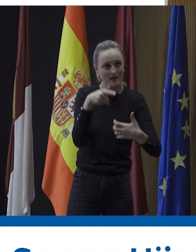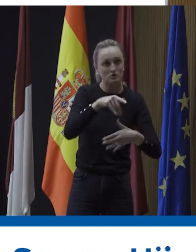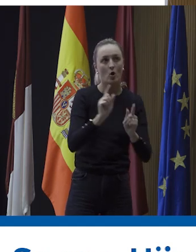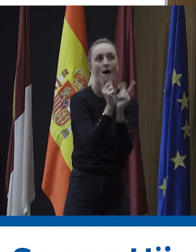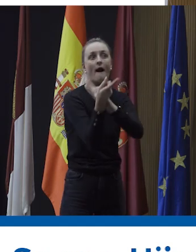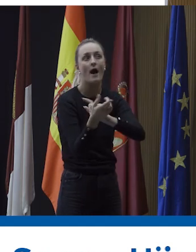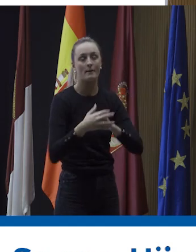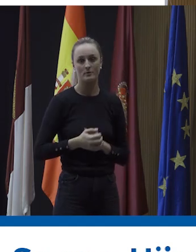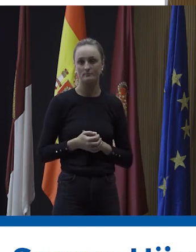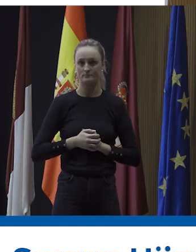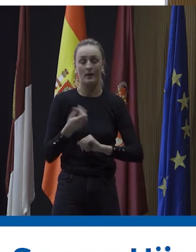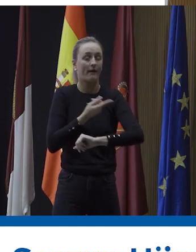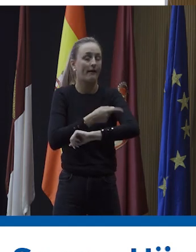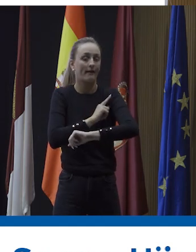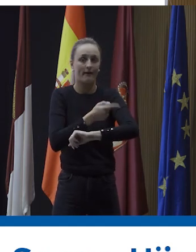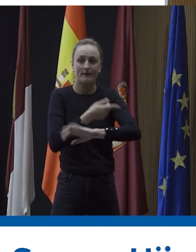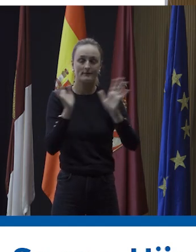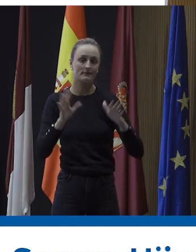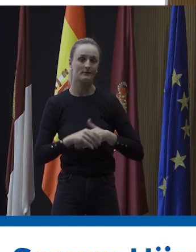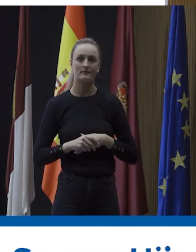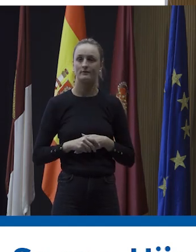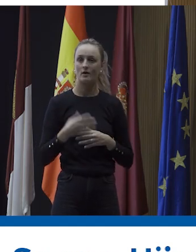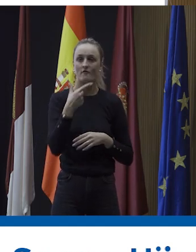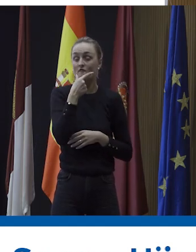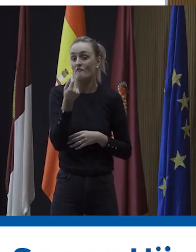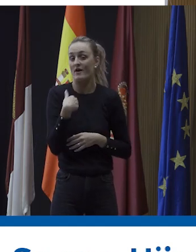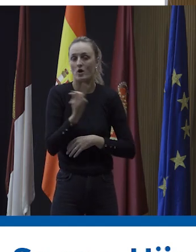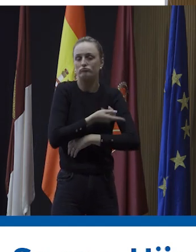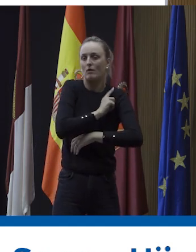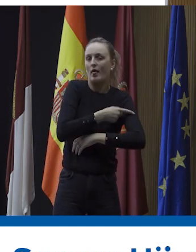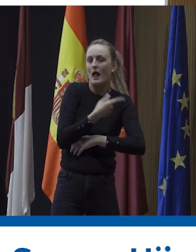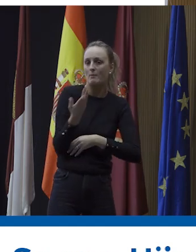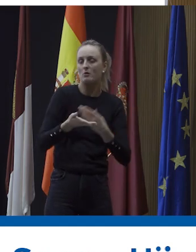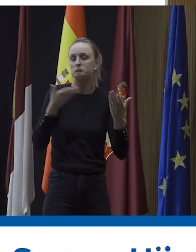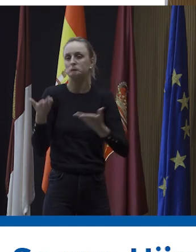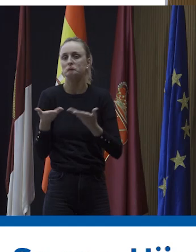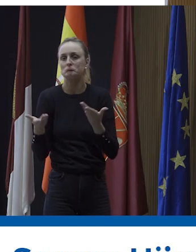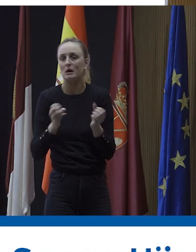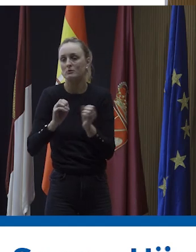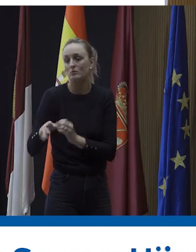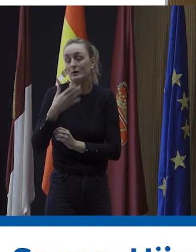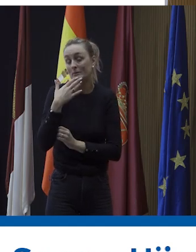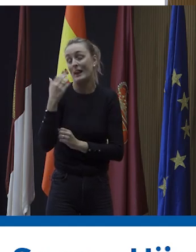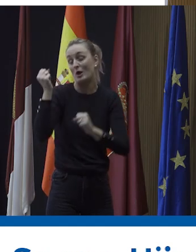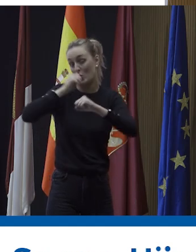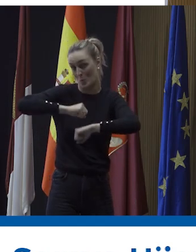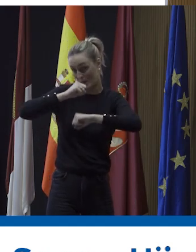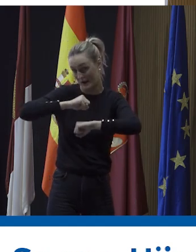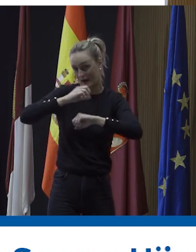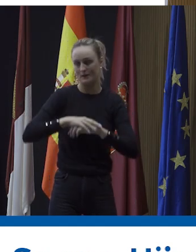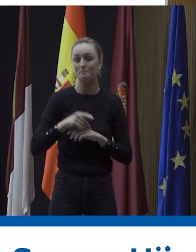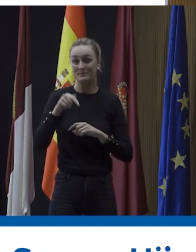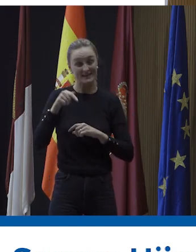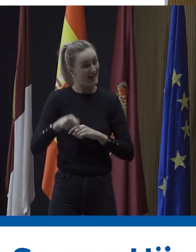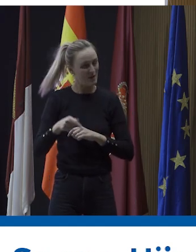¿cuál es? El ejercicio, tan sencillo. ¿Y cuándo dejamos de hacer ejercicio? Pues cuando vamos cumpliendo años. Y resulta que es